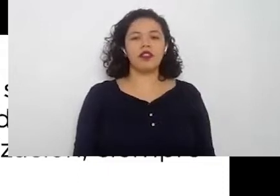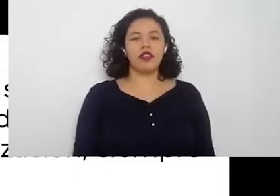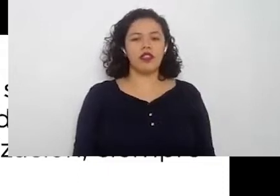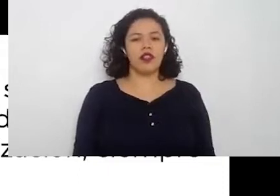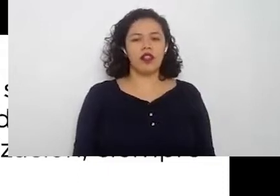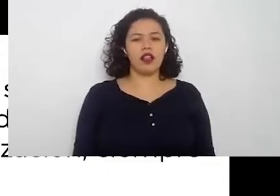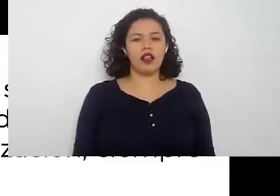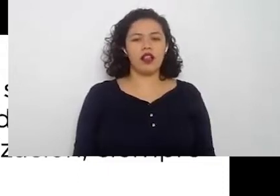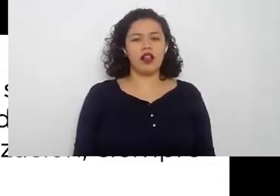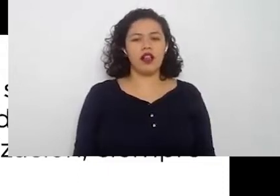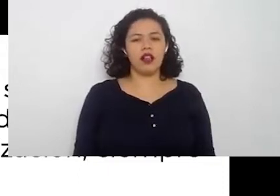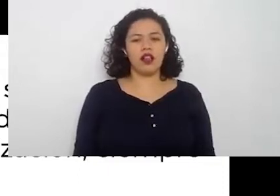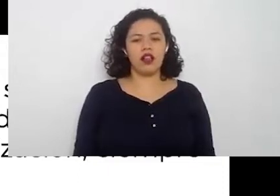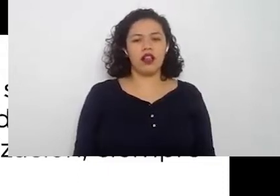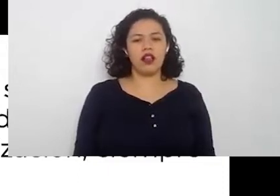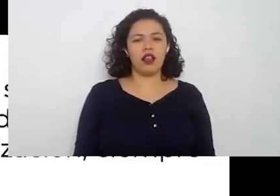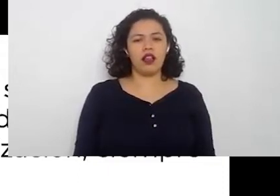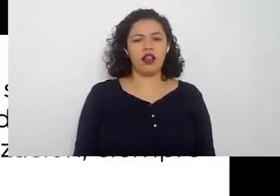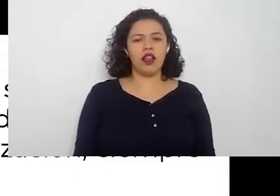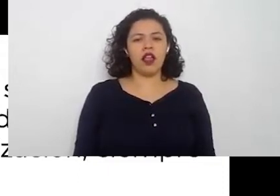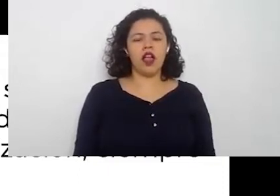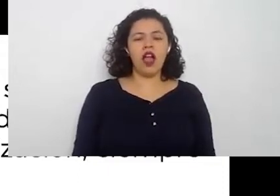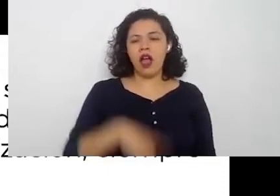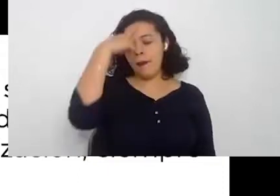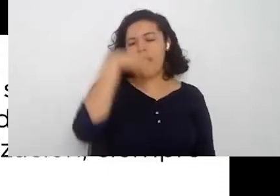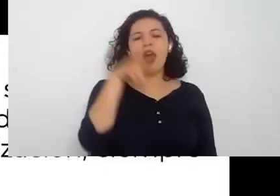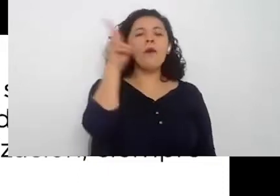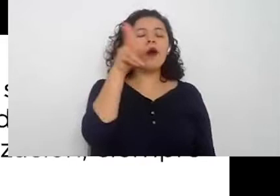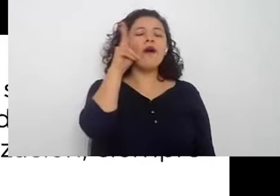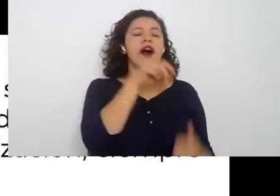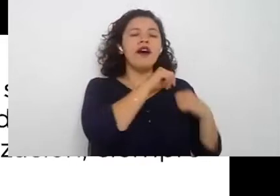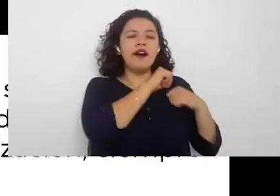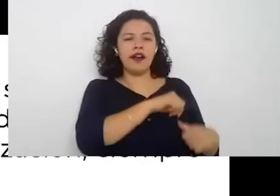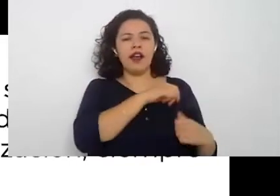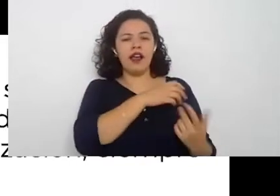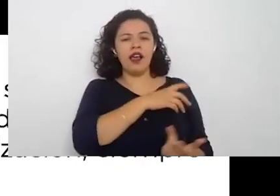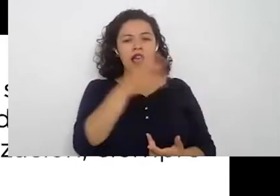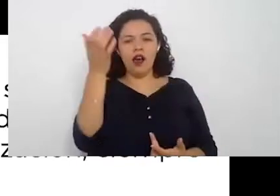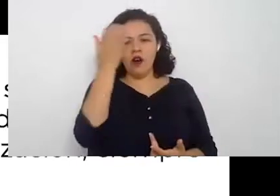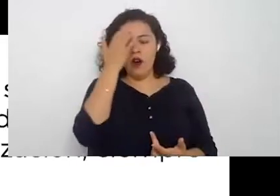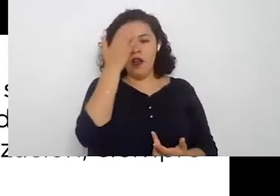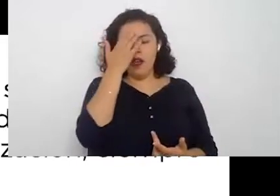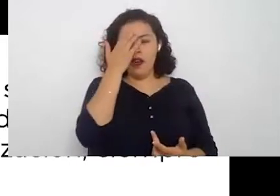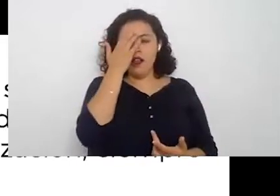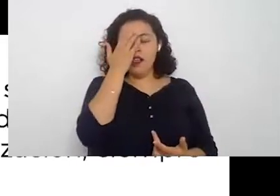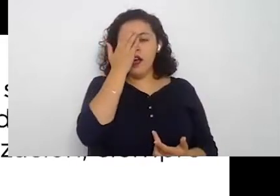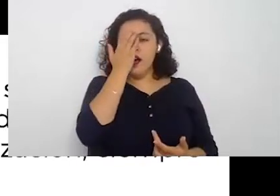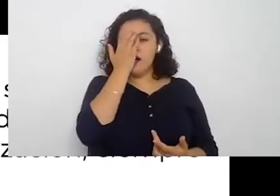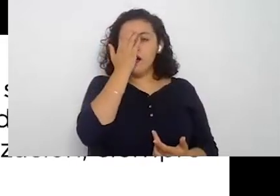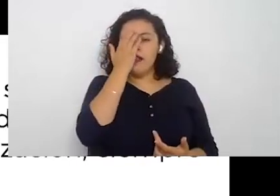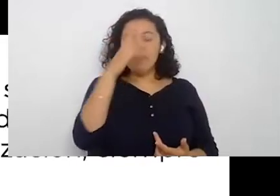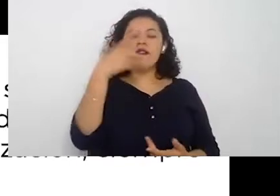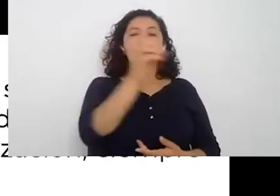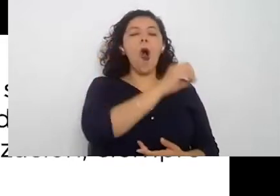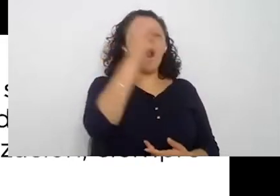Cuando en uso de las facultades de comprobación de la autoridad conozca cualquier hecho que constituya incumplimiento de las obligaciones que tiene